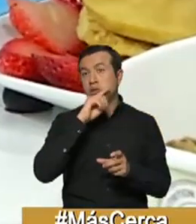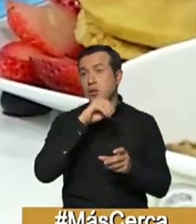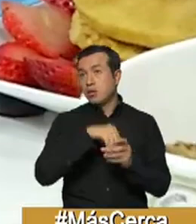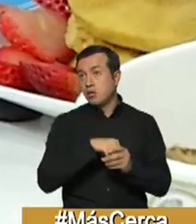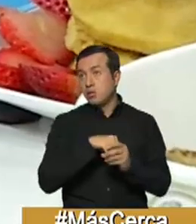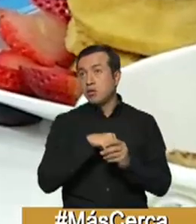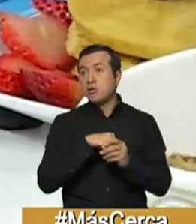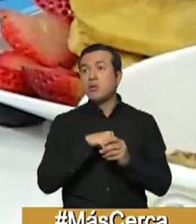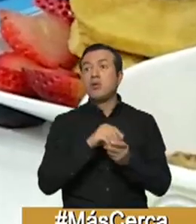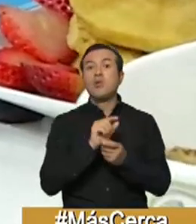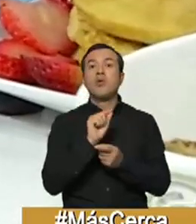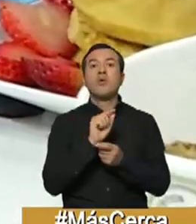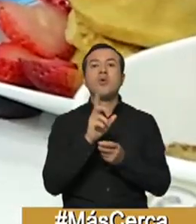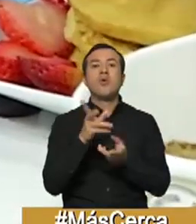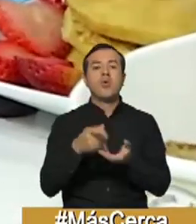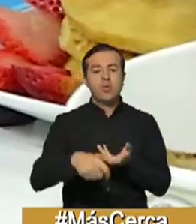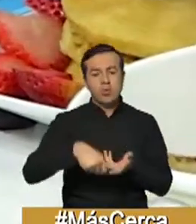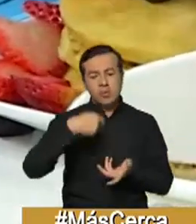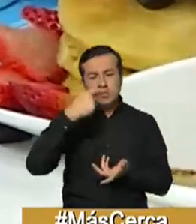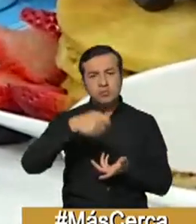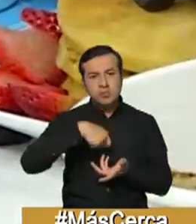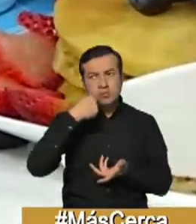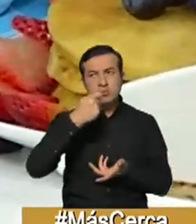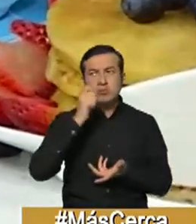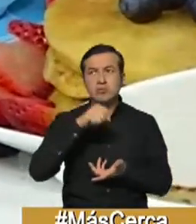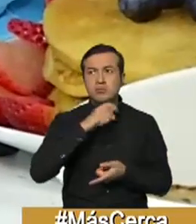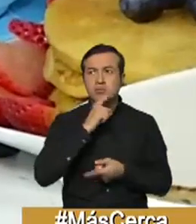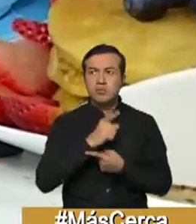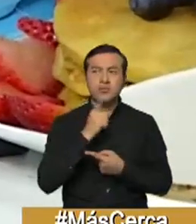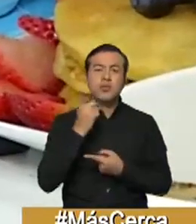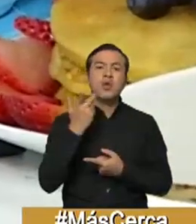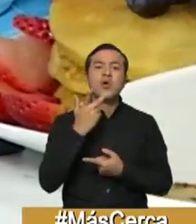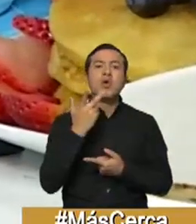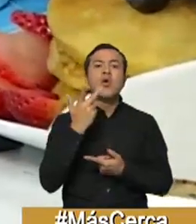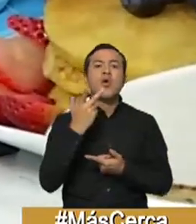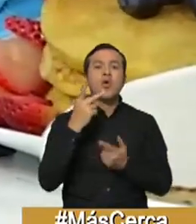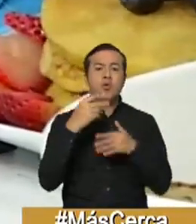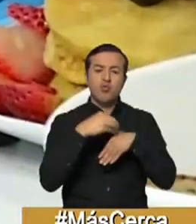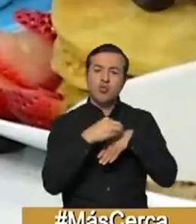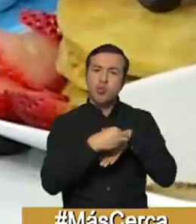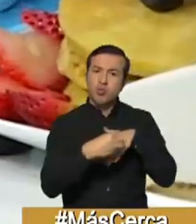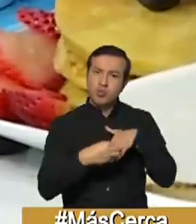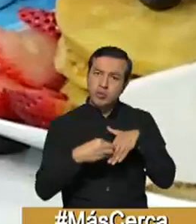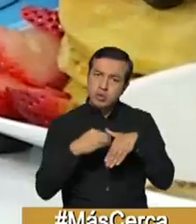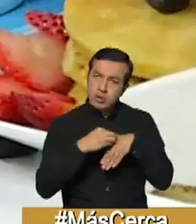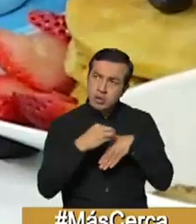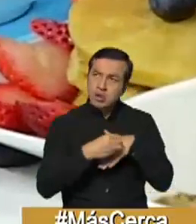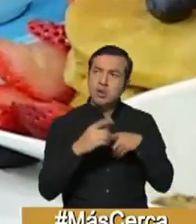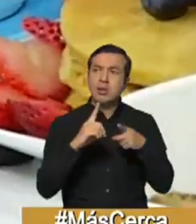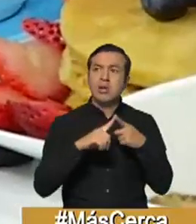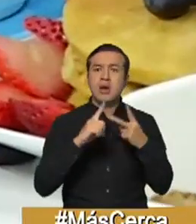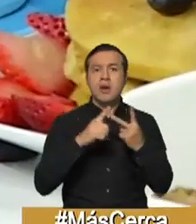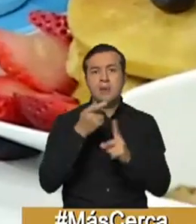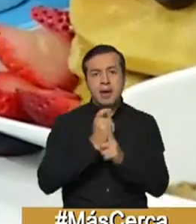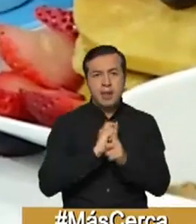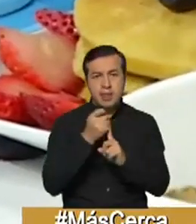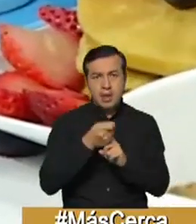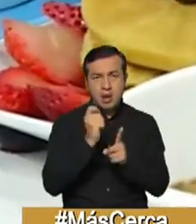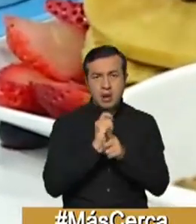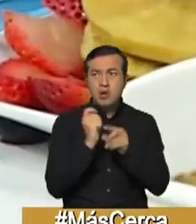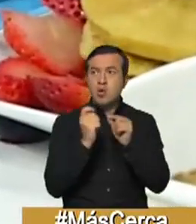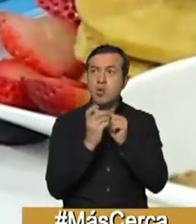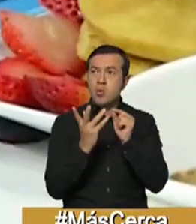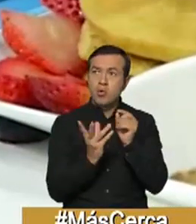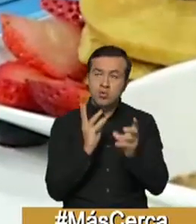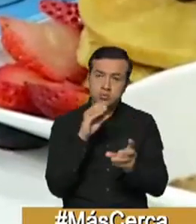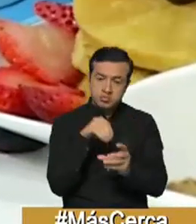y se comienza a hacer un pudincito. ¿Qué pasa? Podemos poner frutilla, banano, arándanos para que sea más rico. Y entonces